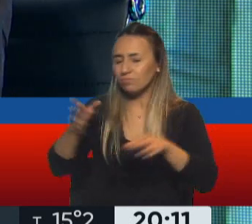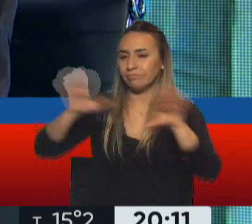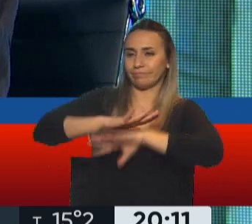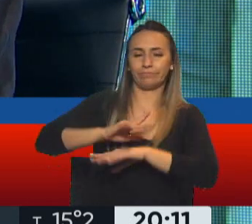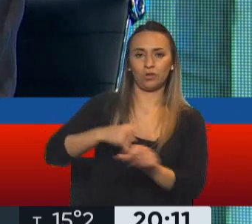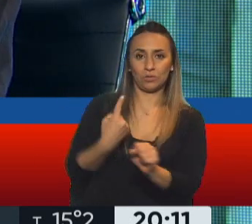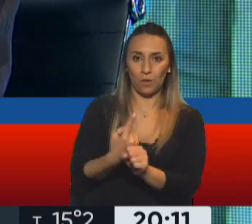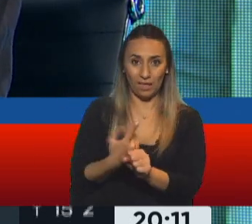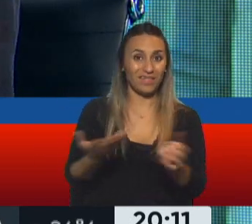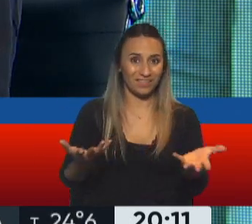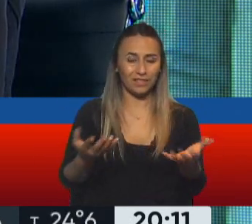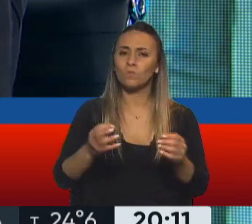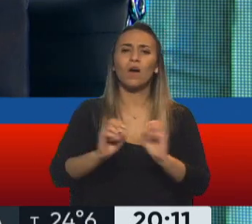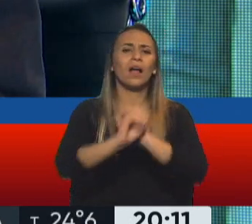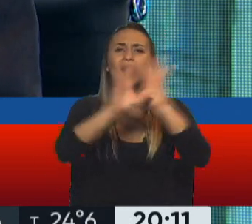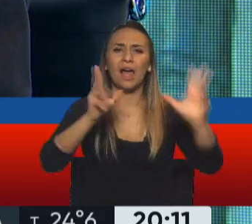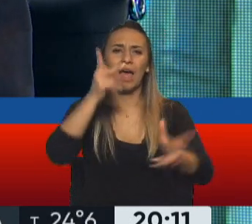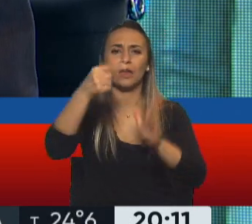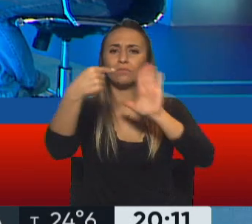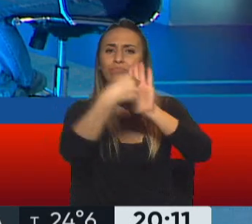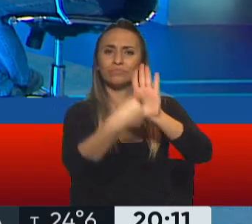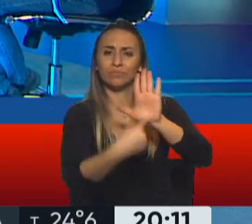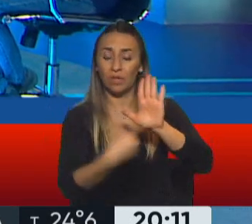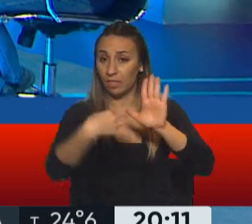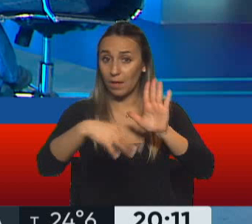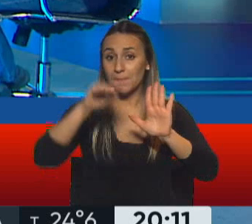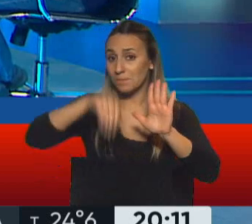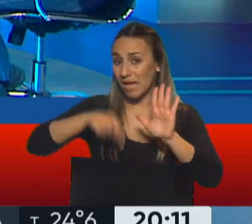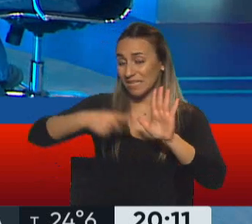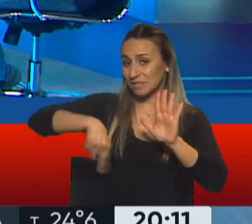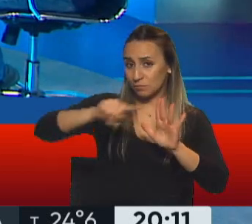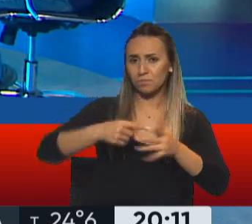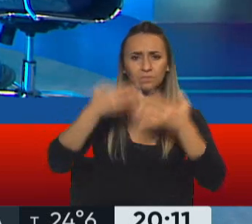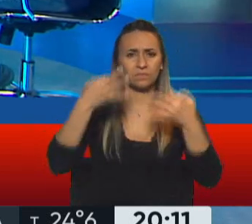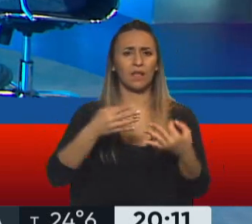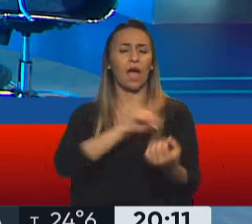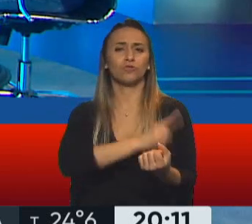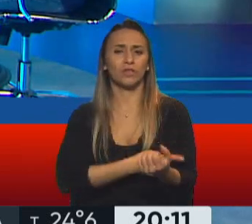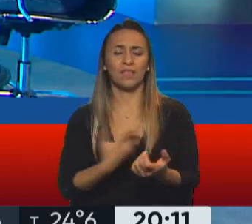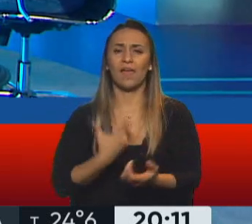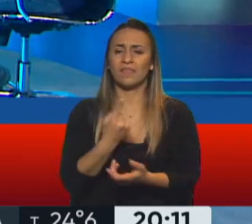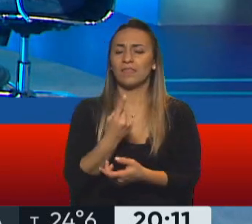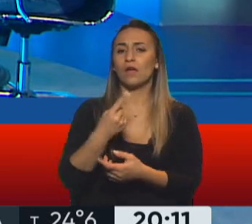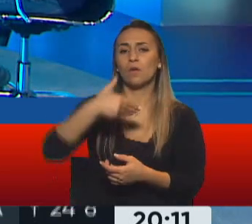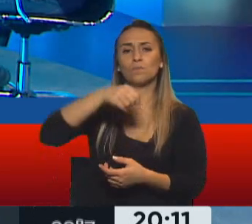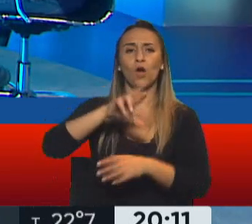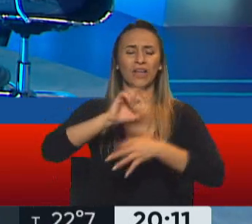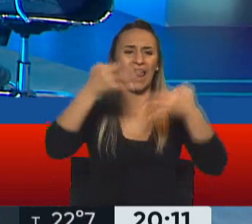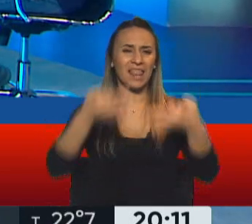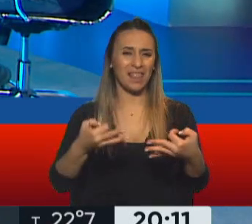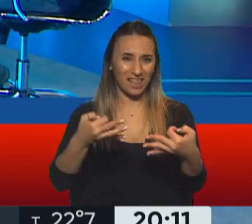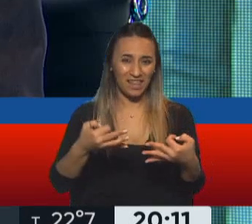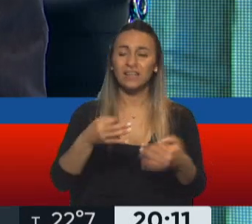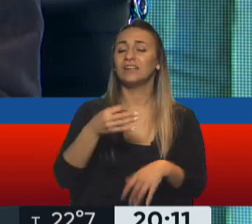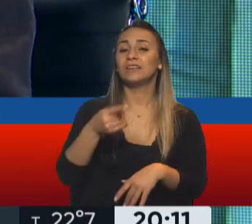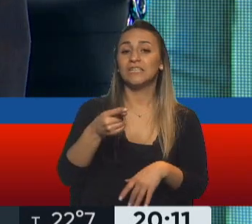simplemente con eso y con un tribunal que tenga, aunque sus fallos tengan una autoridad moral muy fuerte y que mande señales muy fuertes a las instancias inferiores en esto,